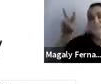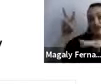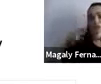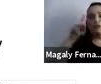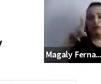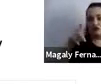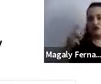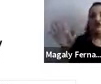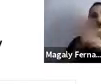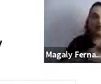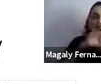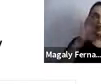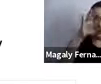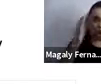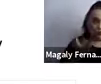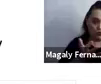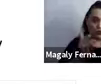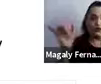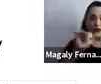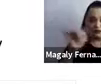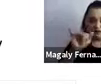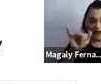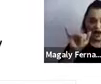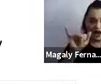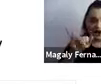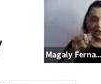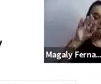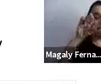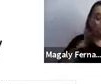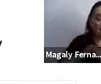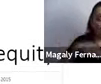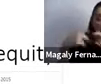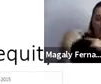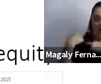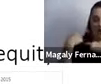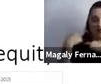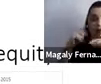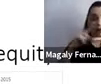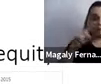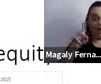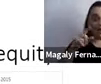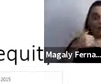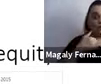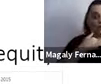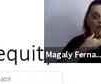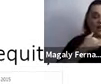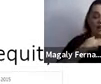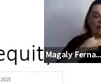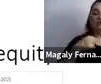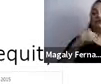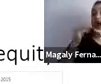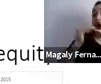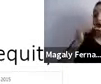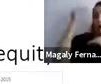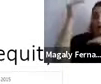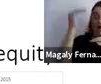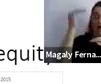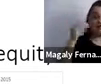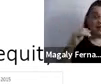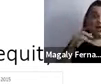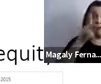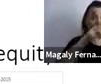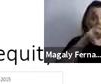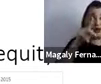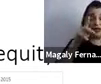total del mundo y quizás estamos teniendo menos carga neta, pero al aumentar la población en su